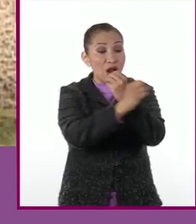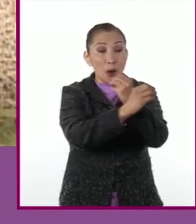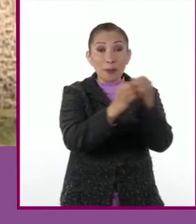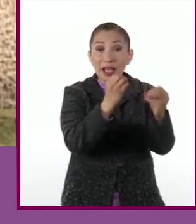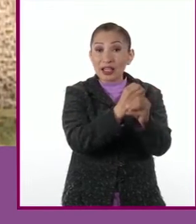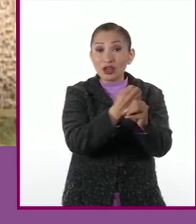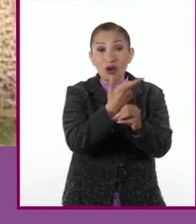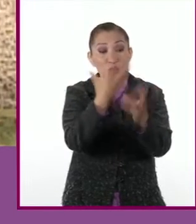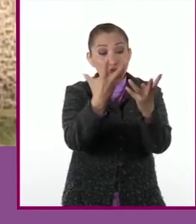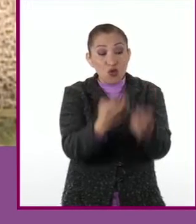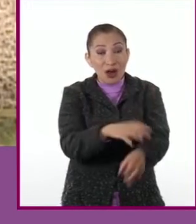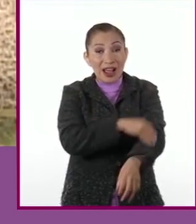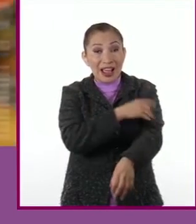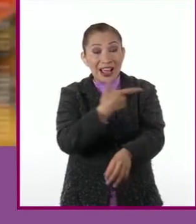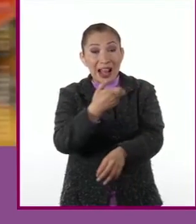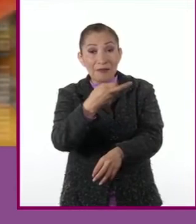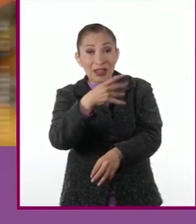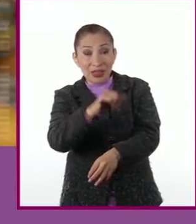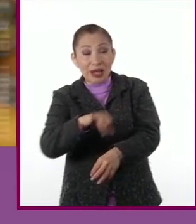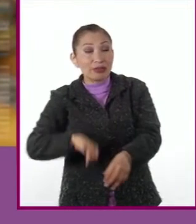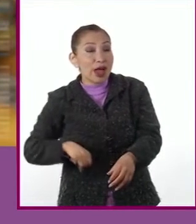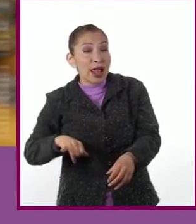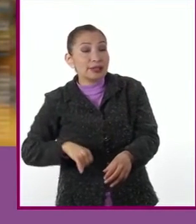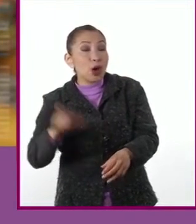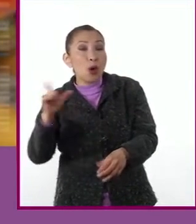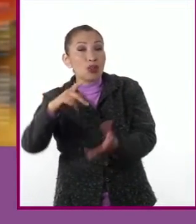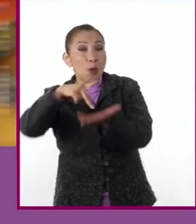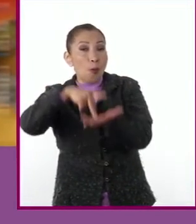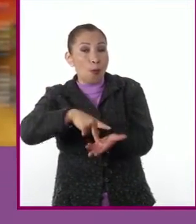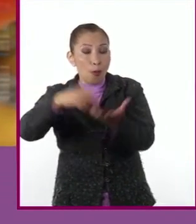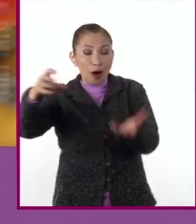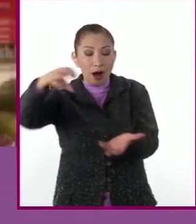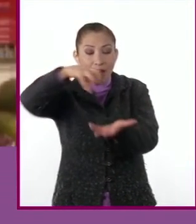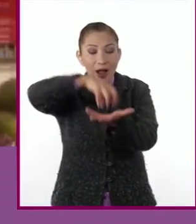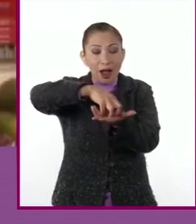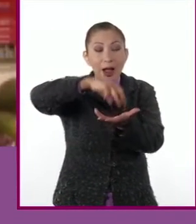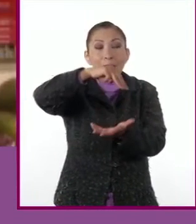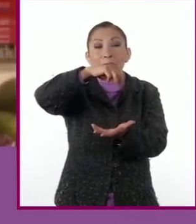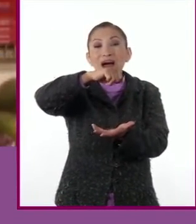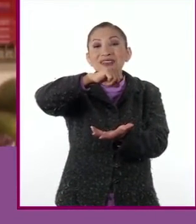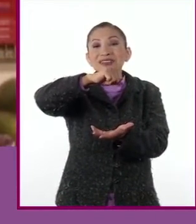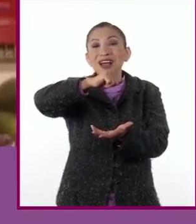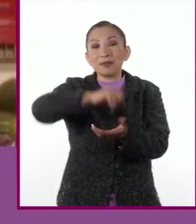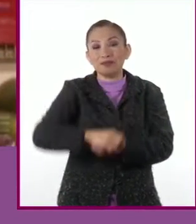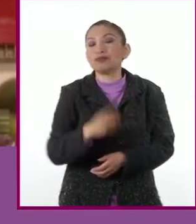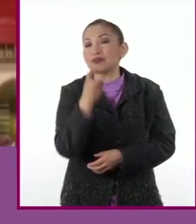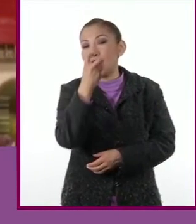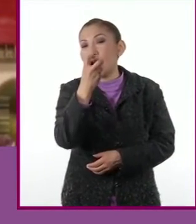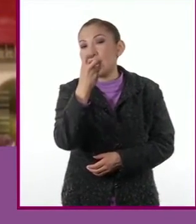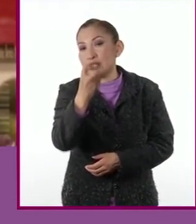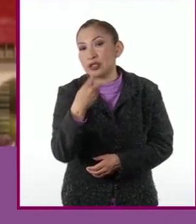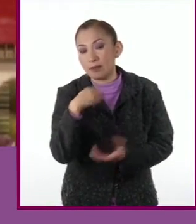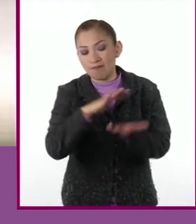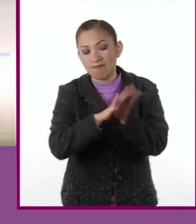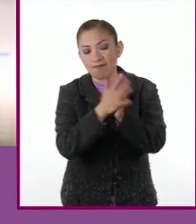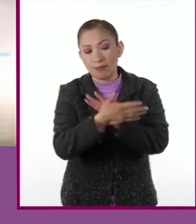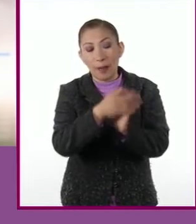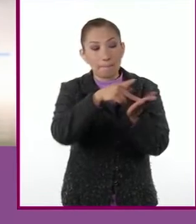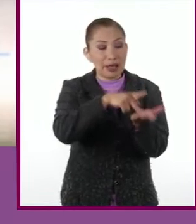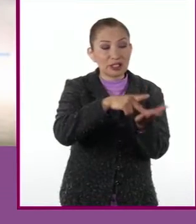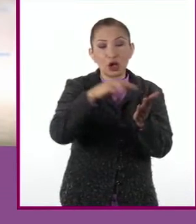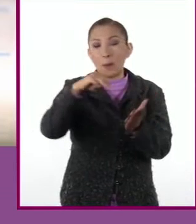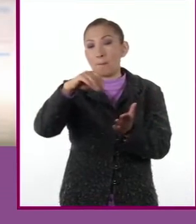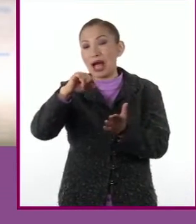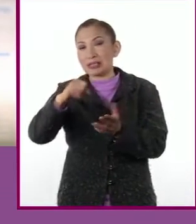cercano, lo que nos interesa al poner un objeto en una báscula es la masa. De ahí que la conversión de peso a